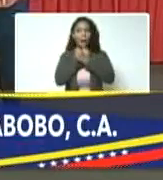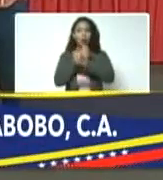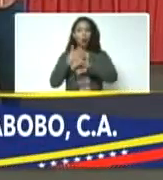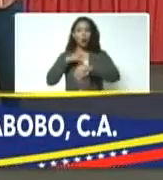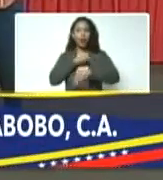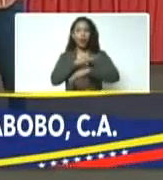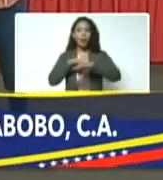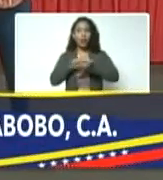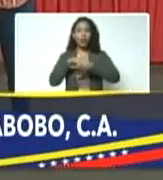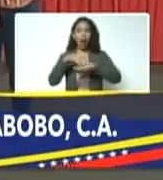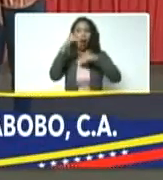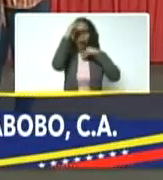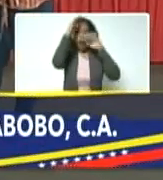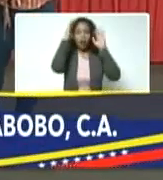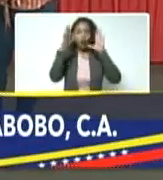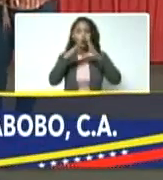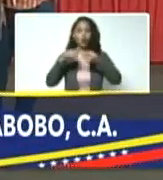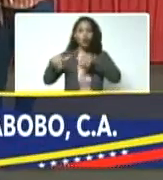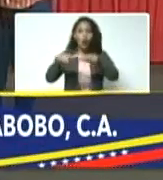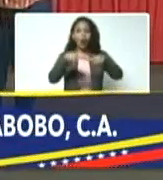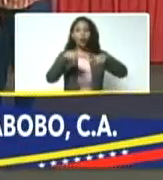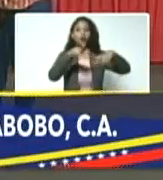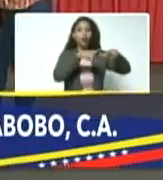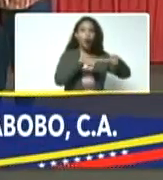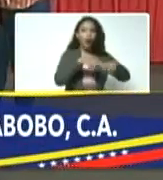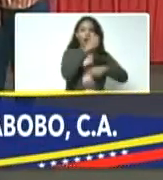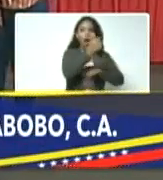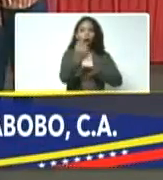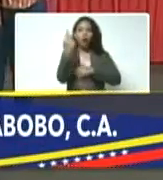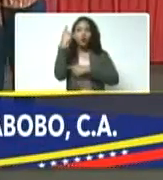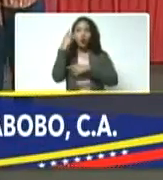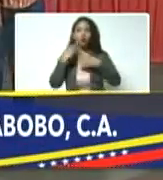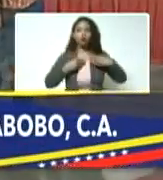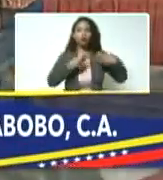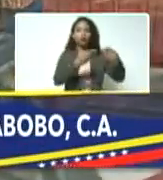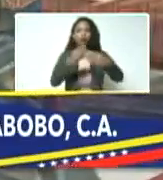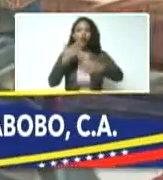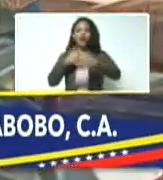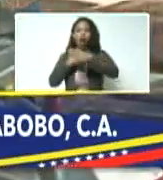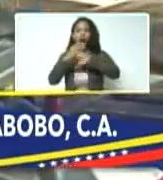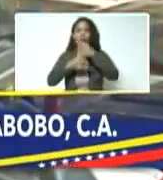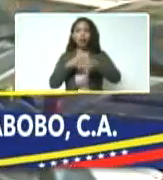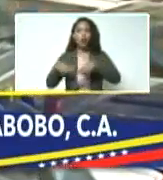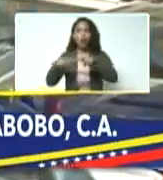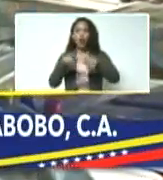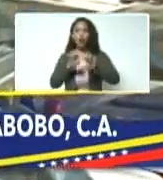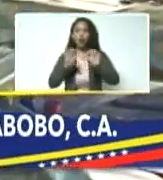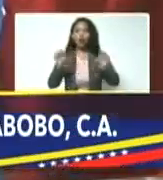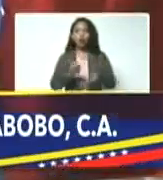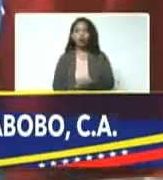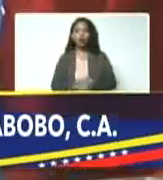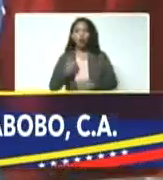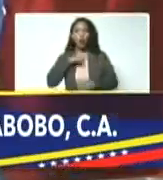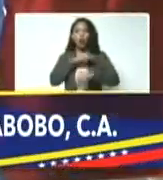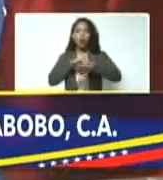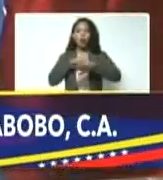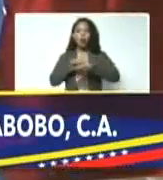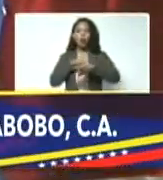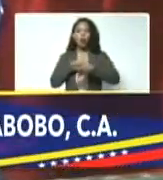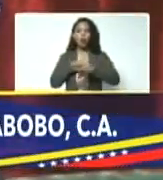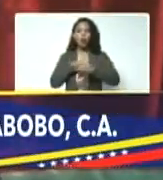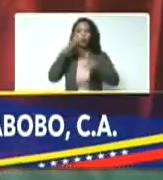ministra, chequeando espacio por espacio cada una de la distribución que se van a hacer a las zonas educativas. Nuestra ministra nos ha indicado, bajo